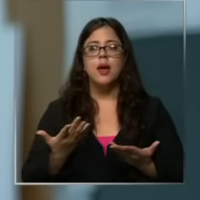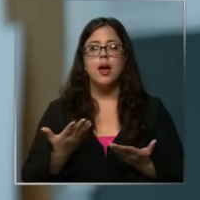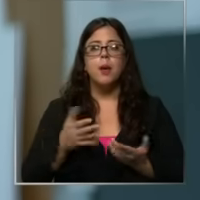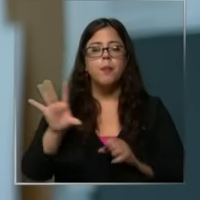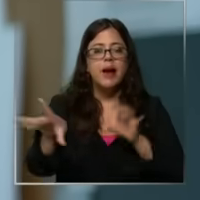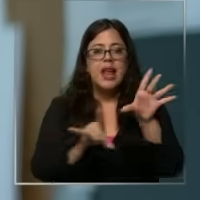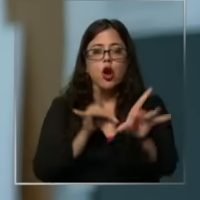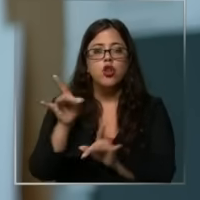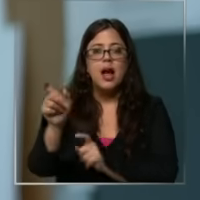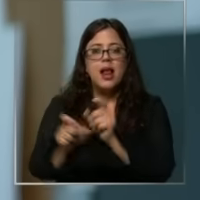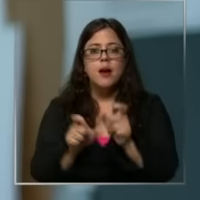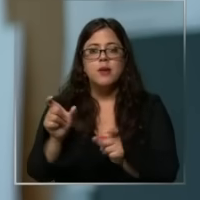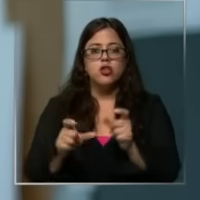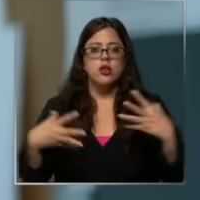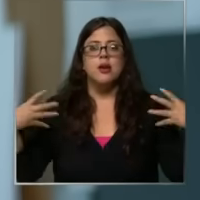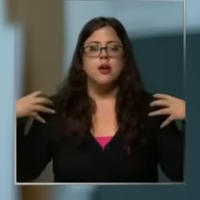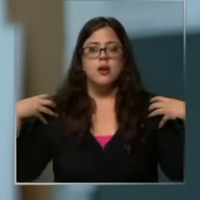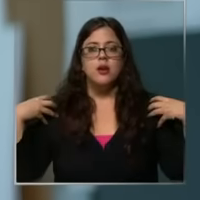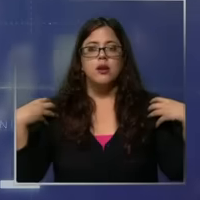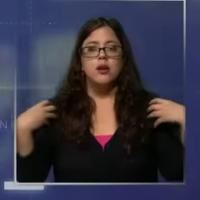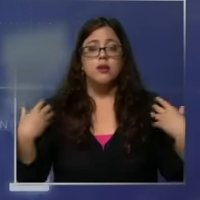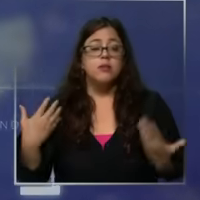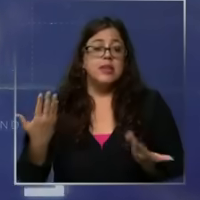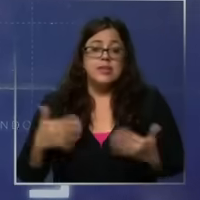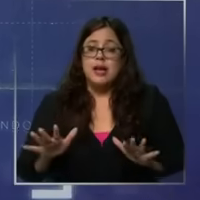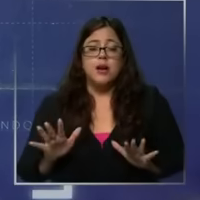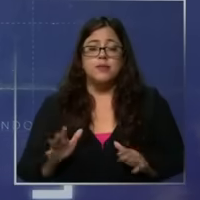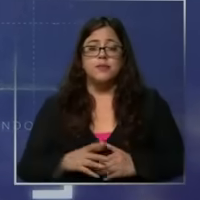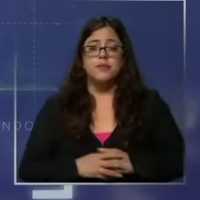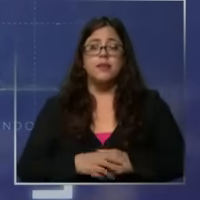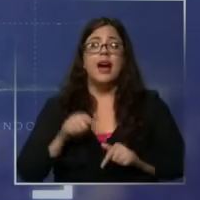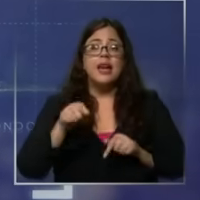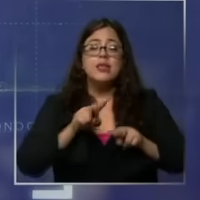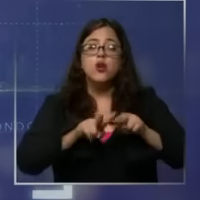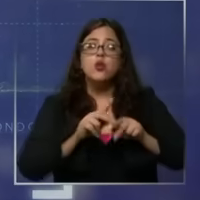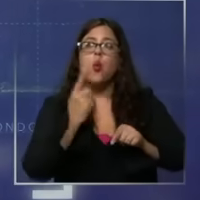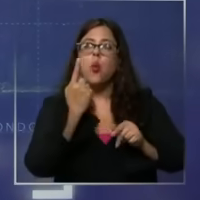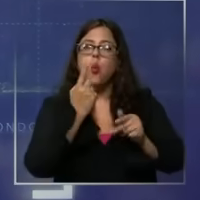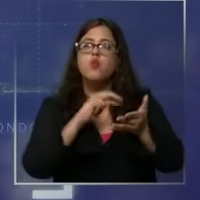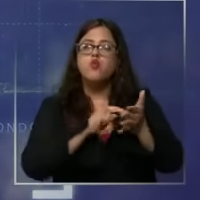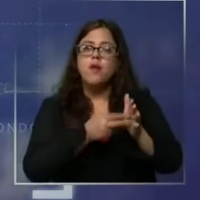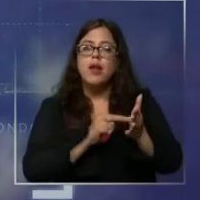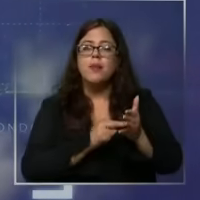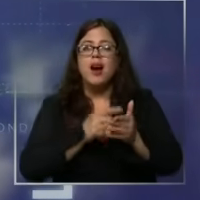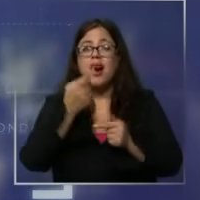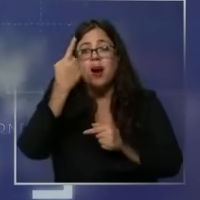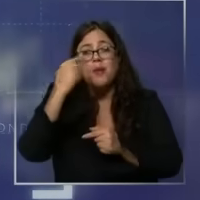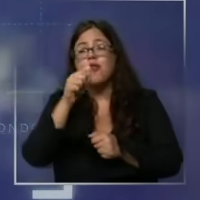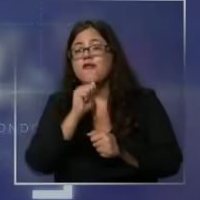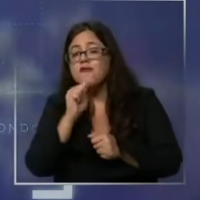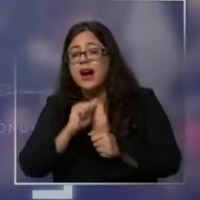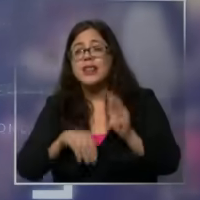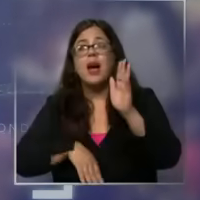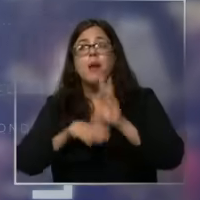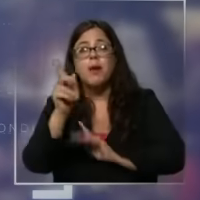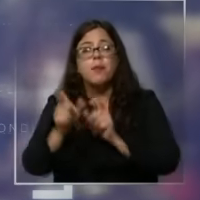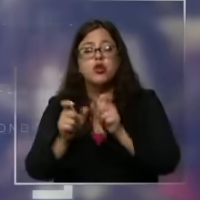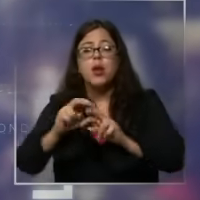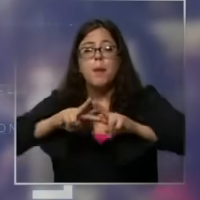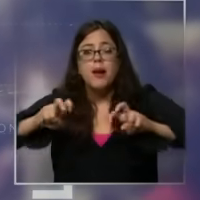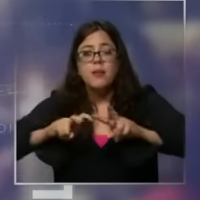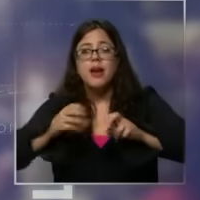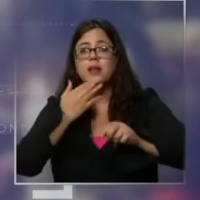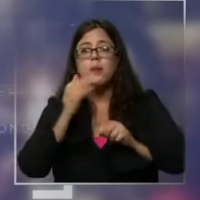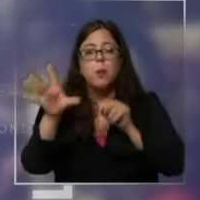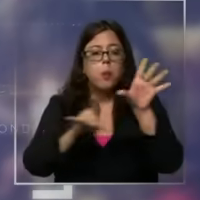el paradero de estos sujetos. ¿Qué es lo que en realidad ocurrió? Se resuelve una parte del problema, pero quedan otros, más efectivos para investigar. La